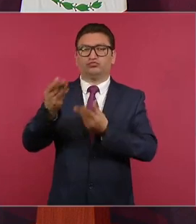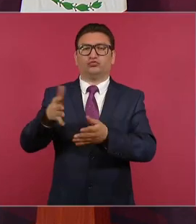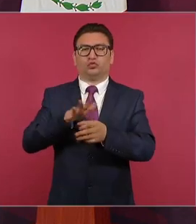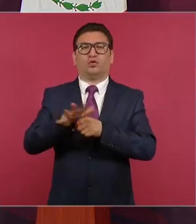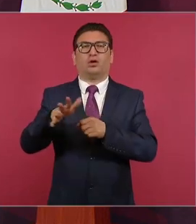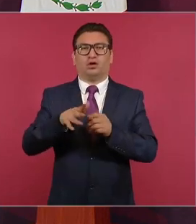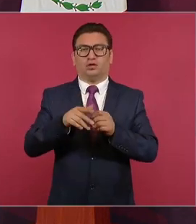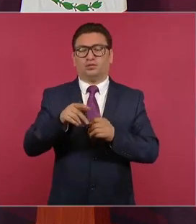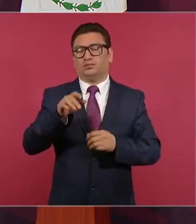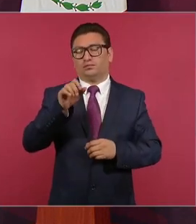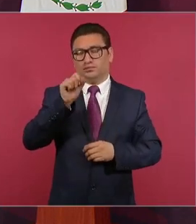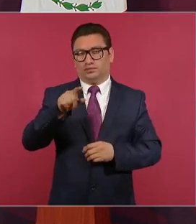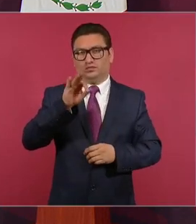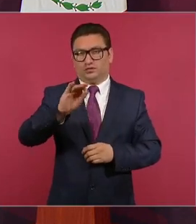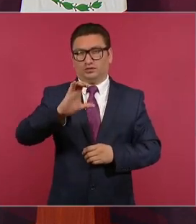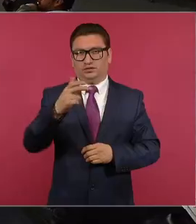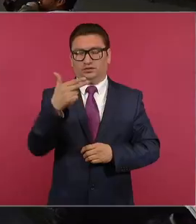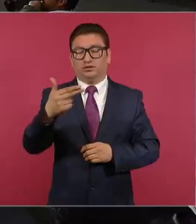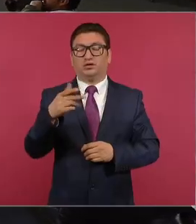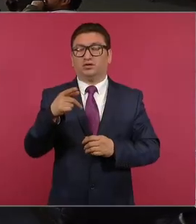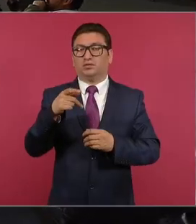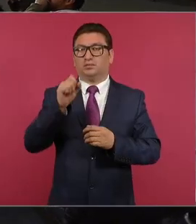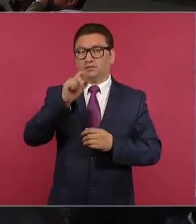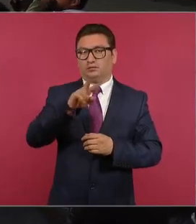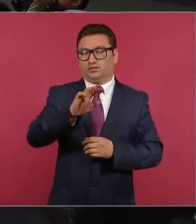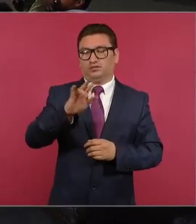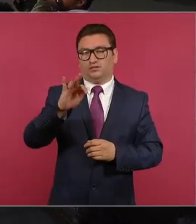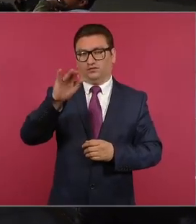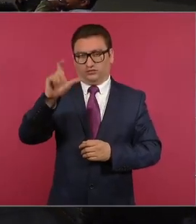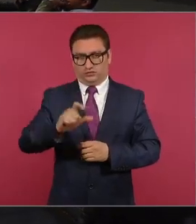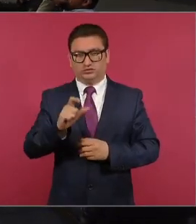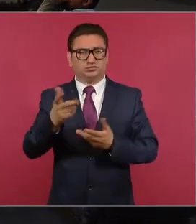con Calderón, con Fox.